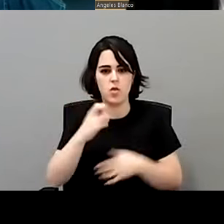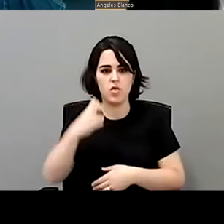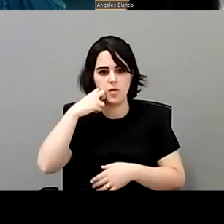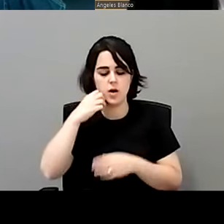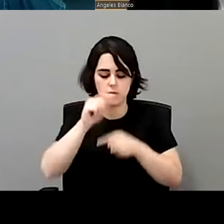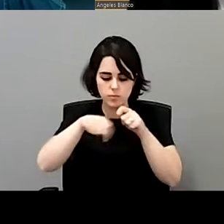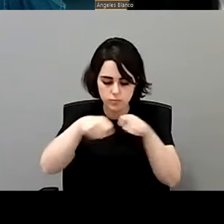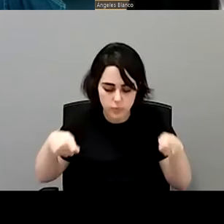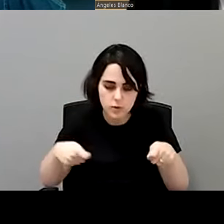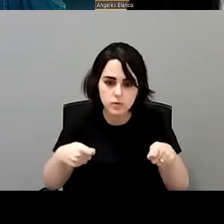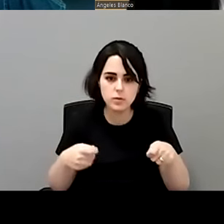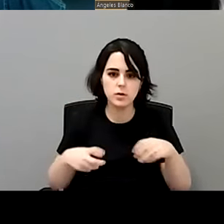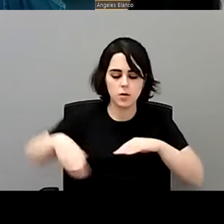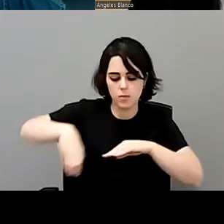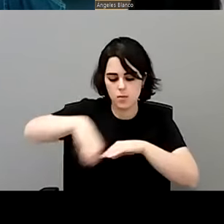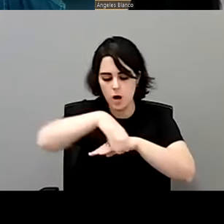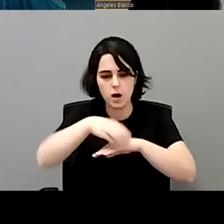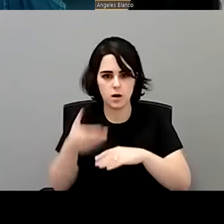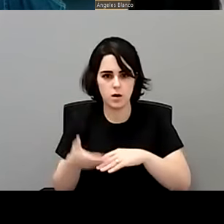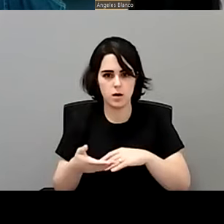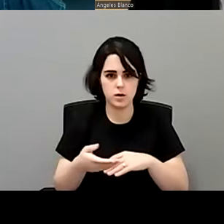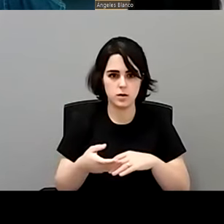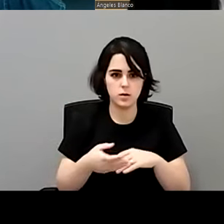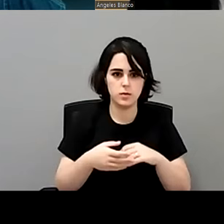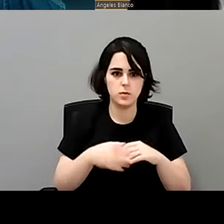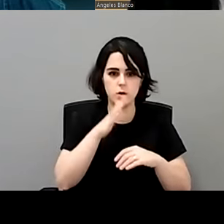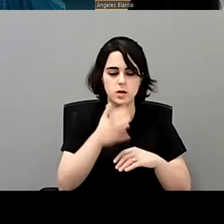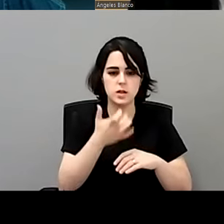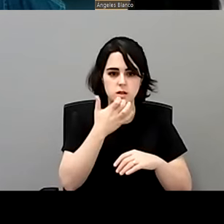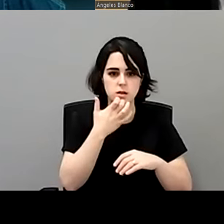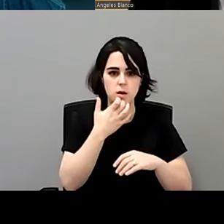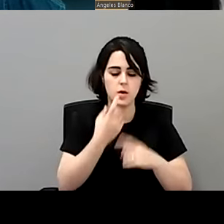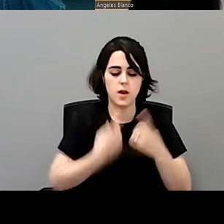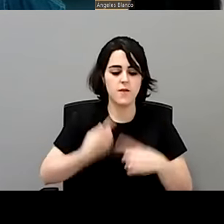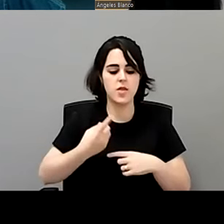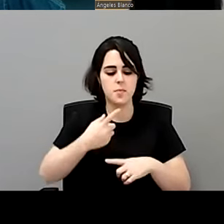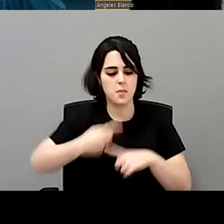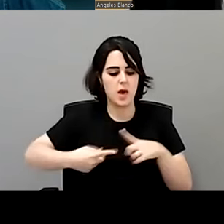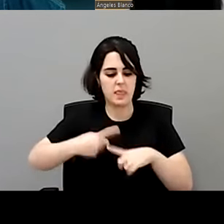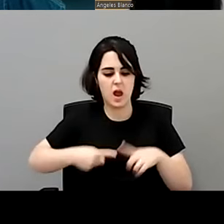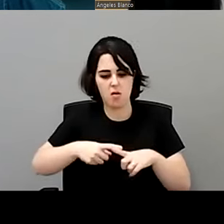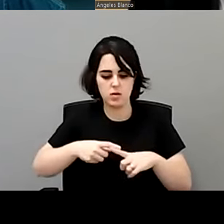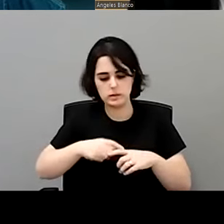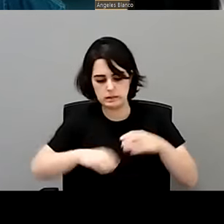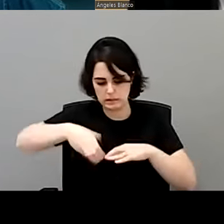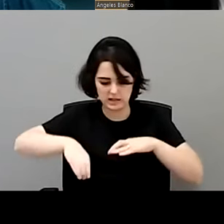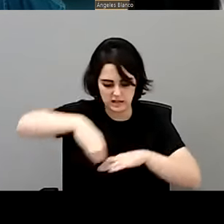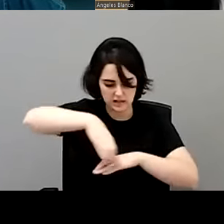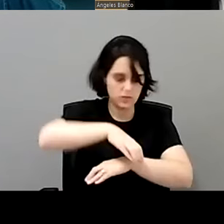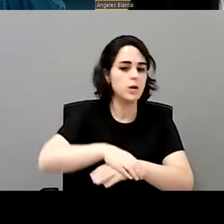porque si no, hay veces que se tira a media hora. Y encima más daño de qué.